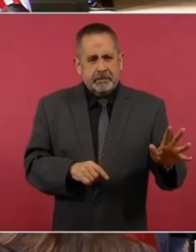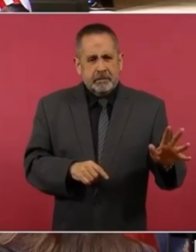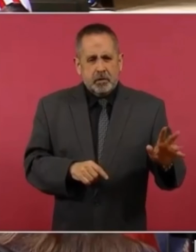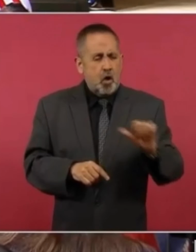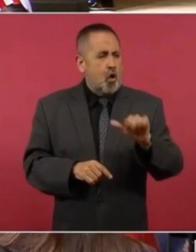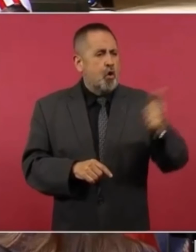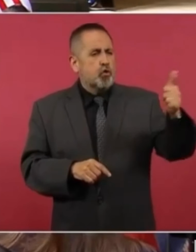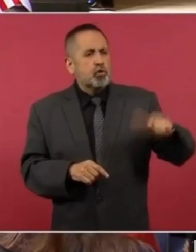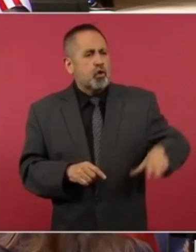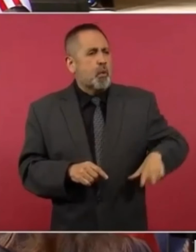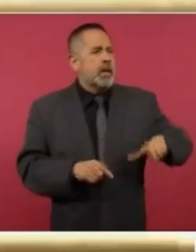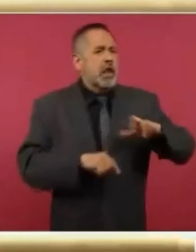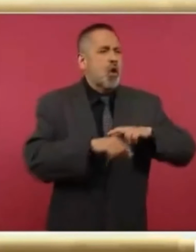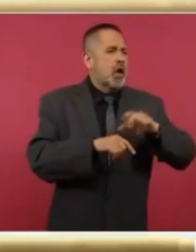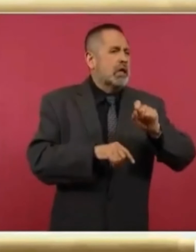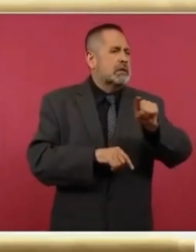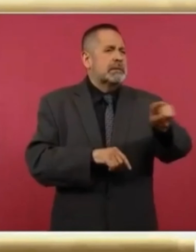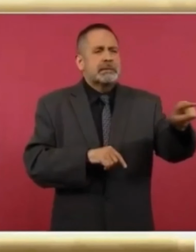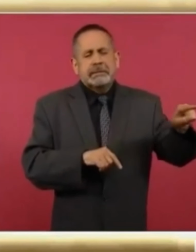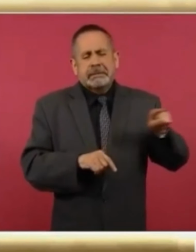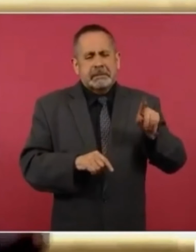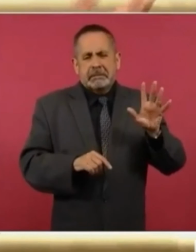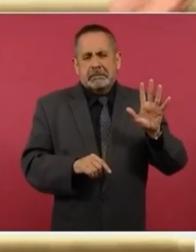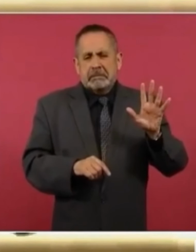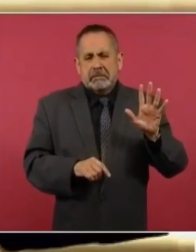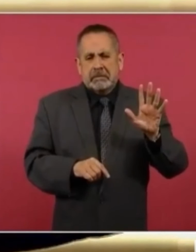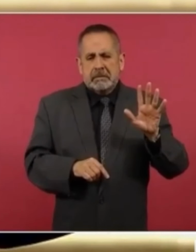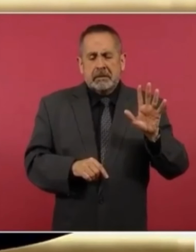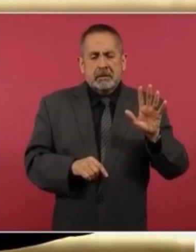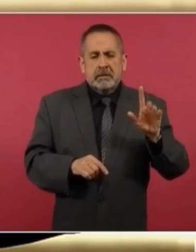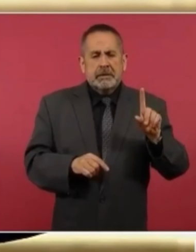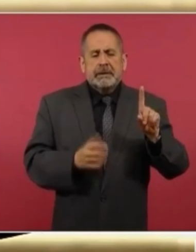otros gobernantes que